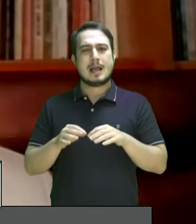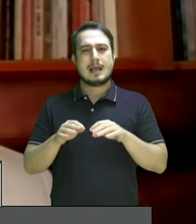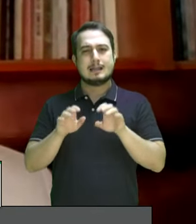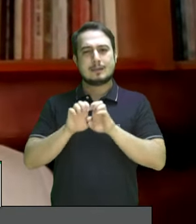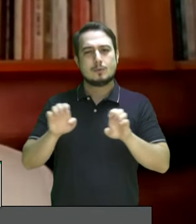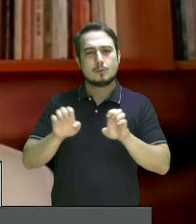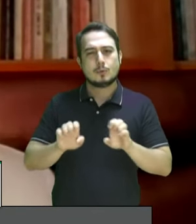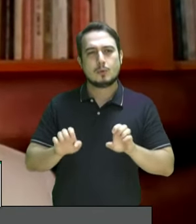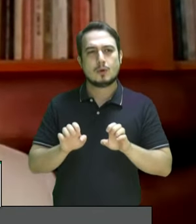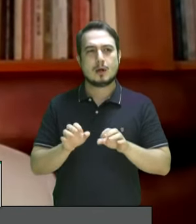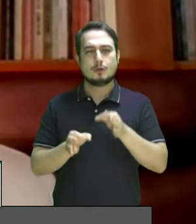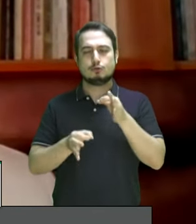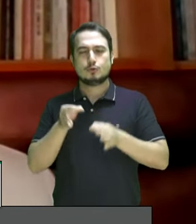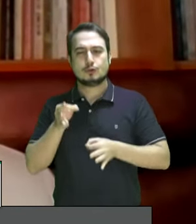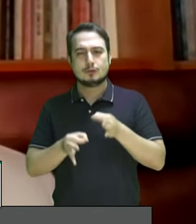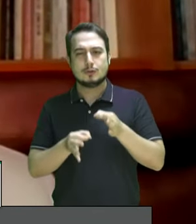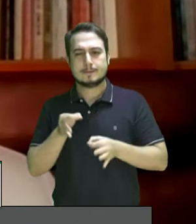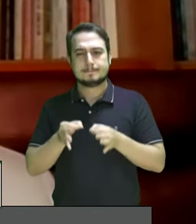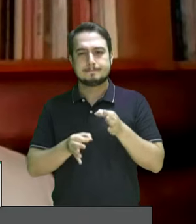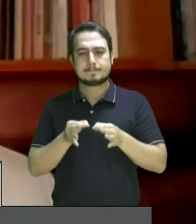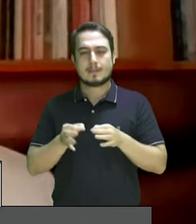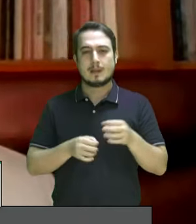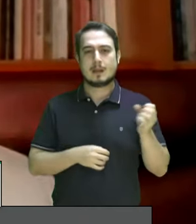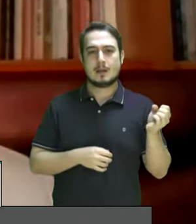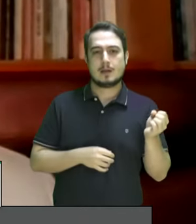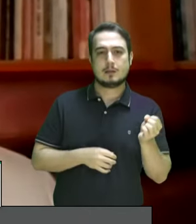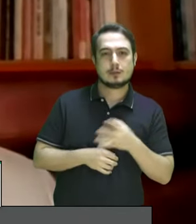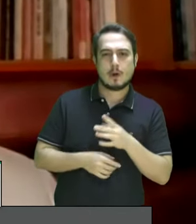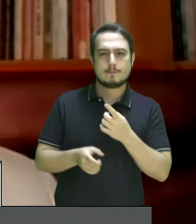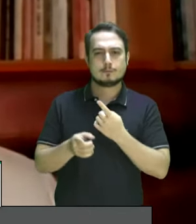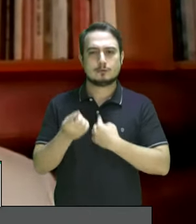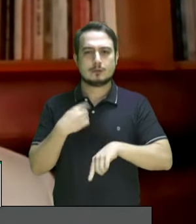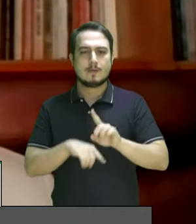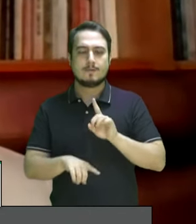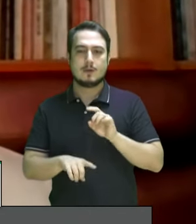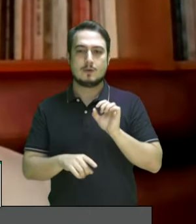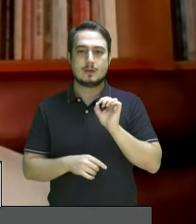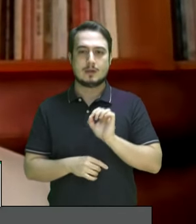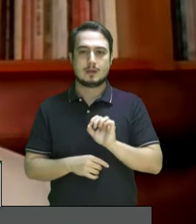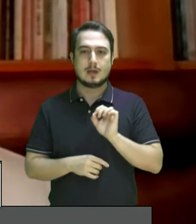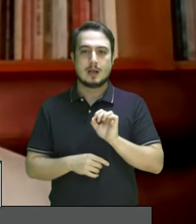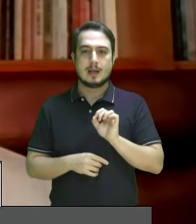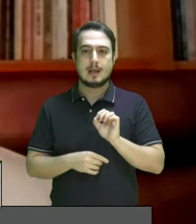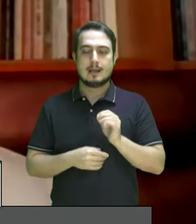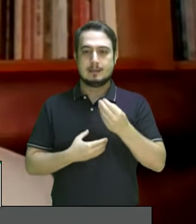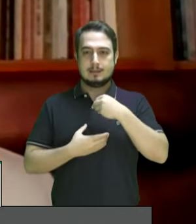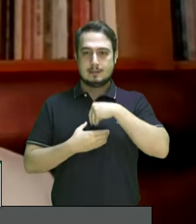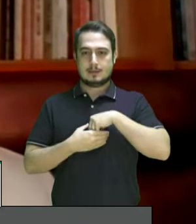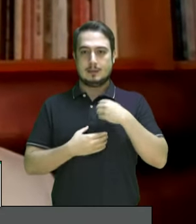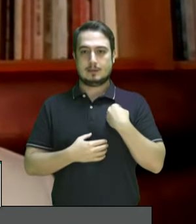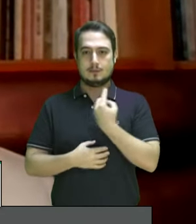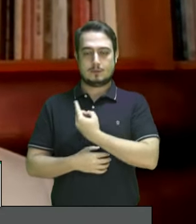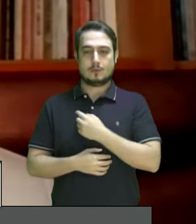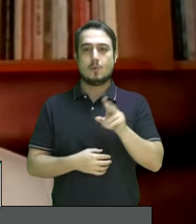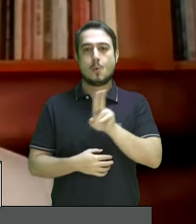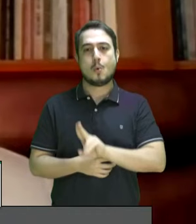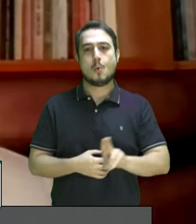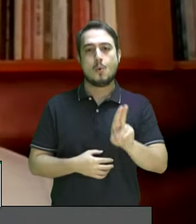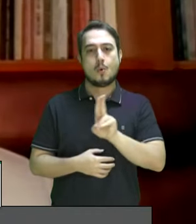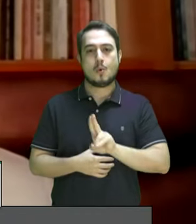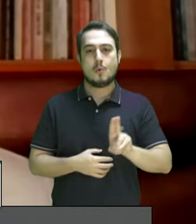a los nuevos desafíos que entraña el uso de